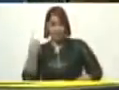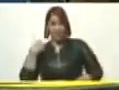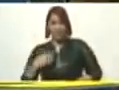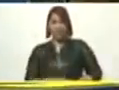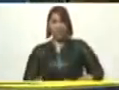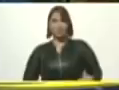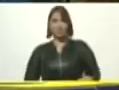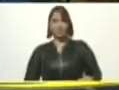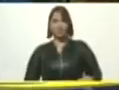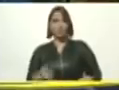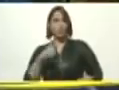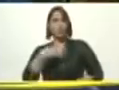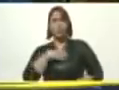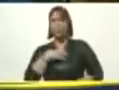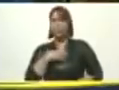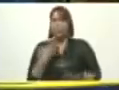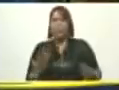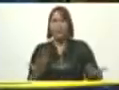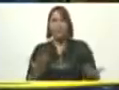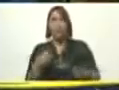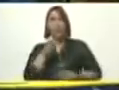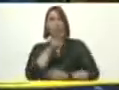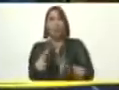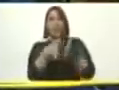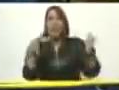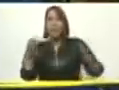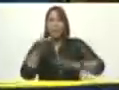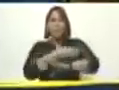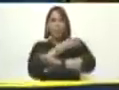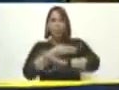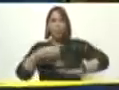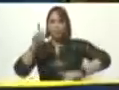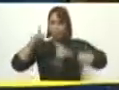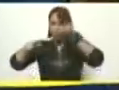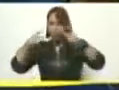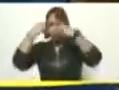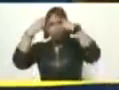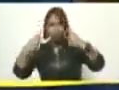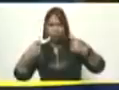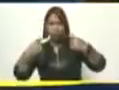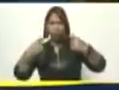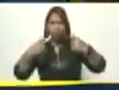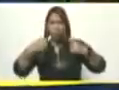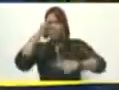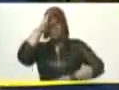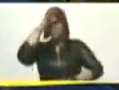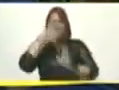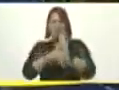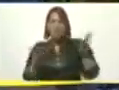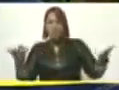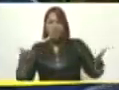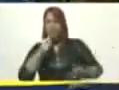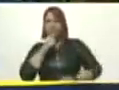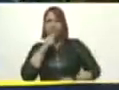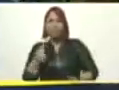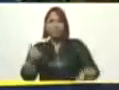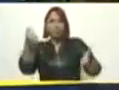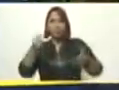no puede ser que dos grandes músicos expertos no sepan Quién ganó los grandes